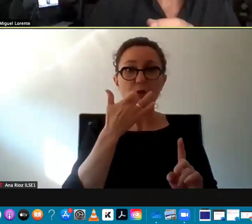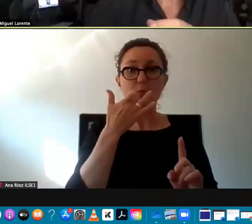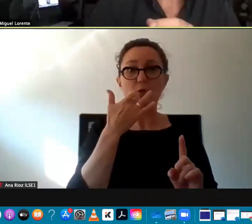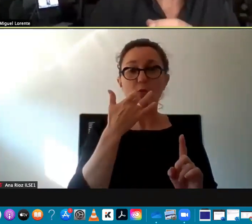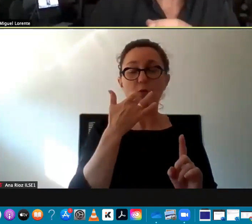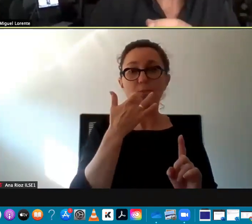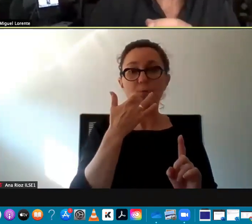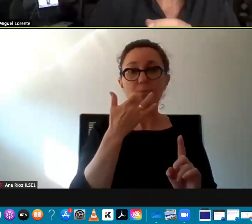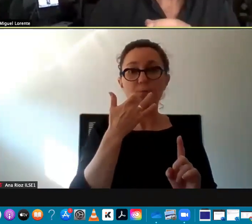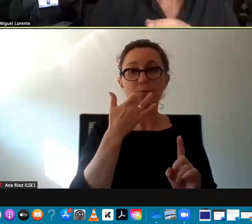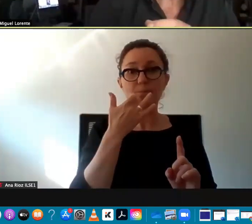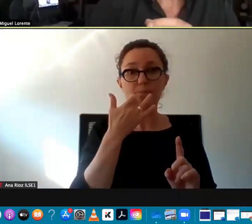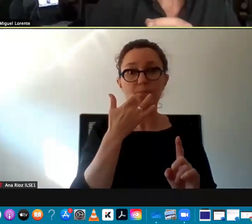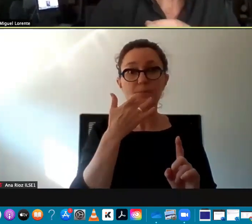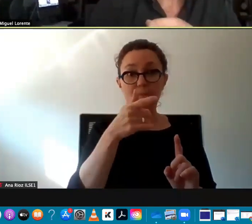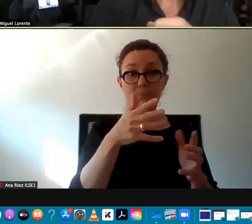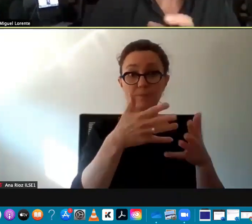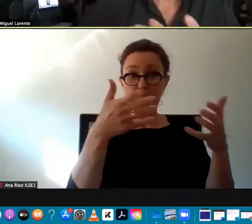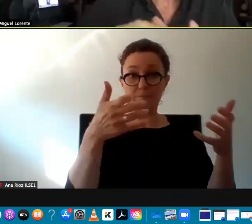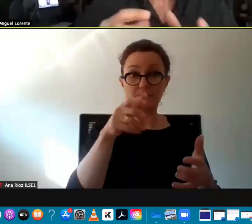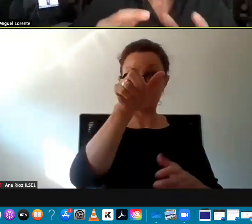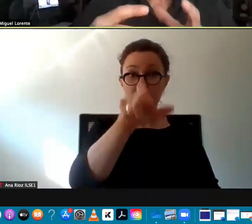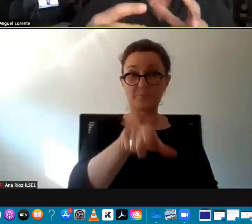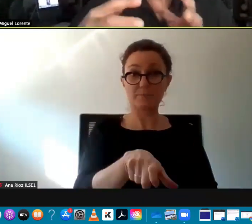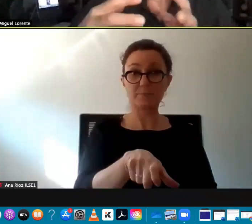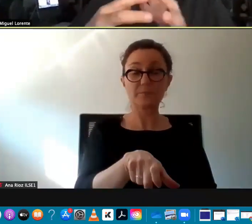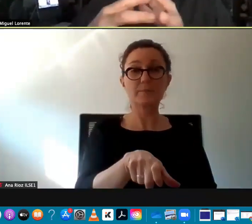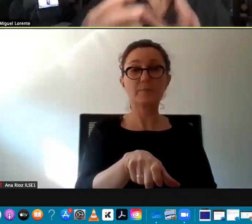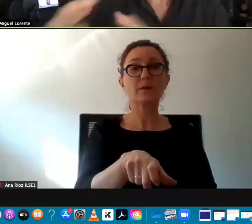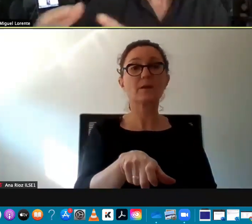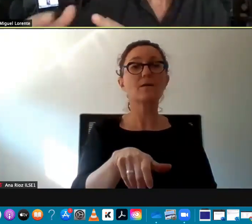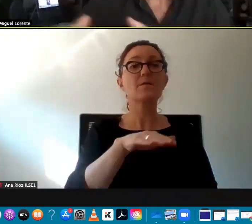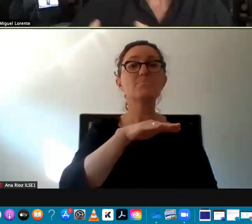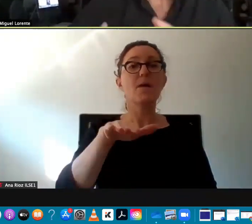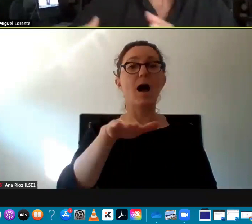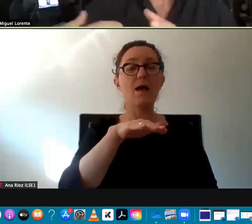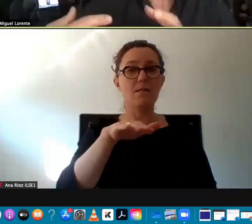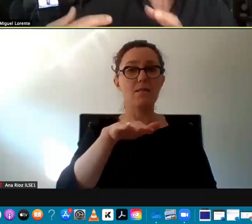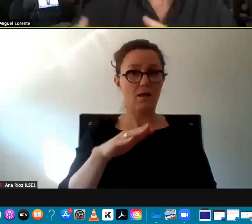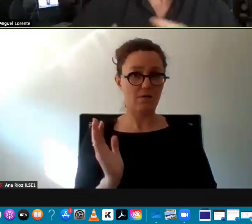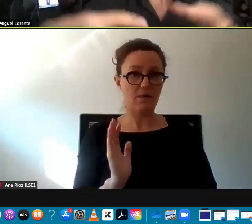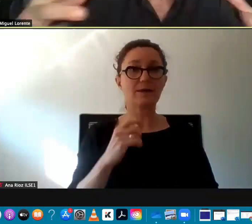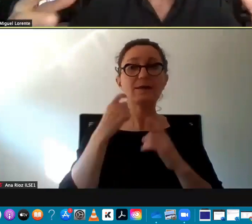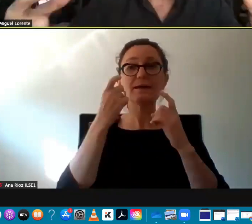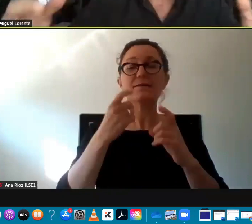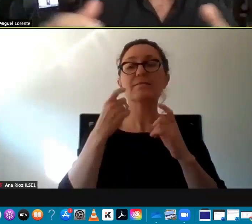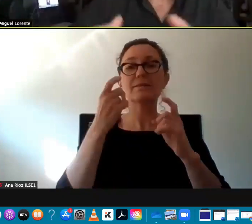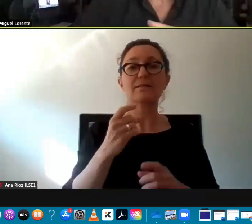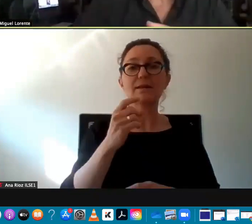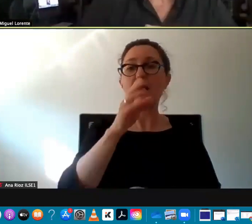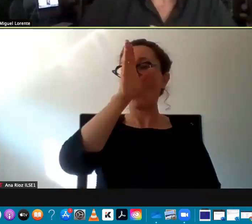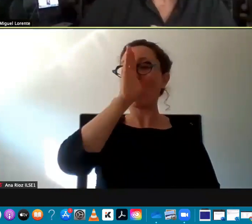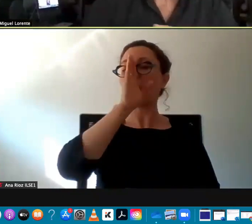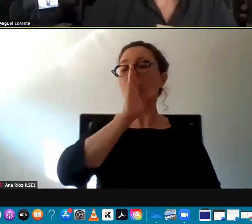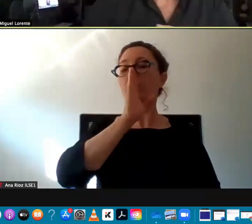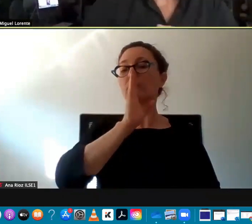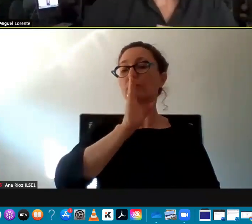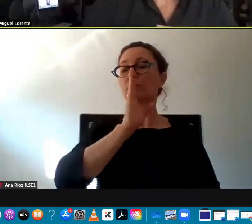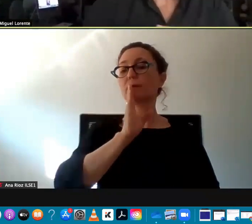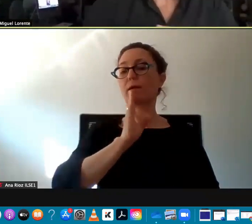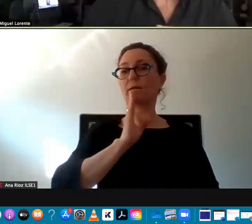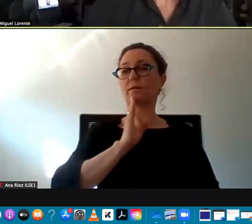que aparece aquí reflejada, pero no se intenta o se intenta ocultar el machismo, esa construcción social y